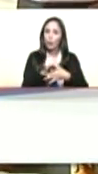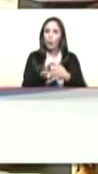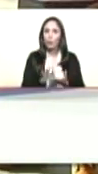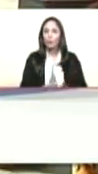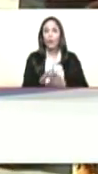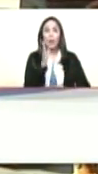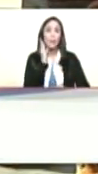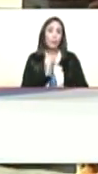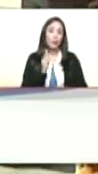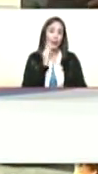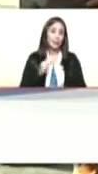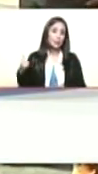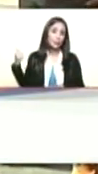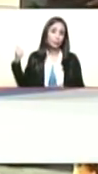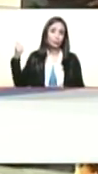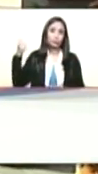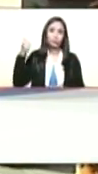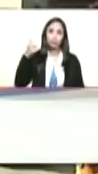la experiencia de estos